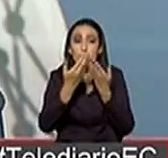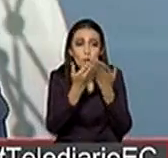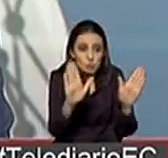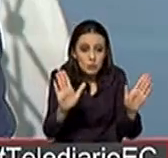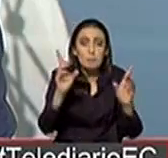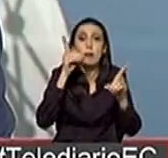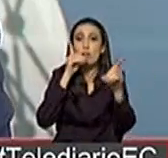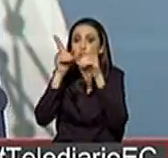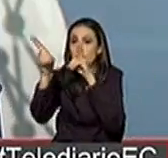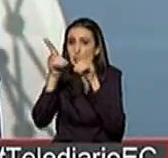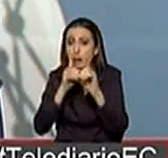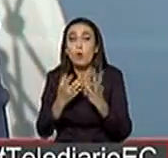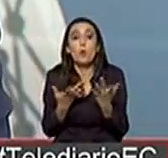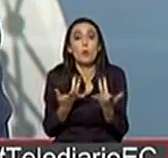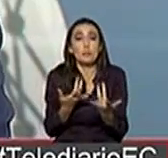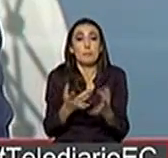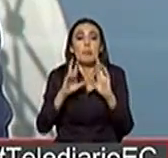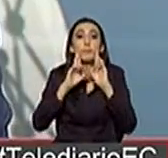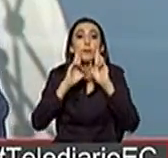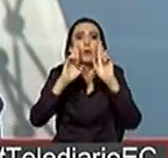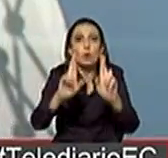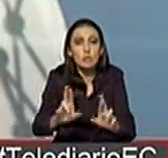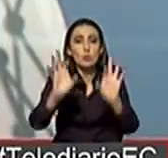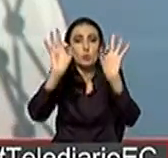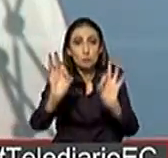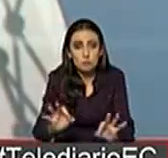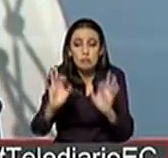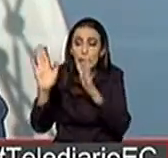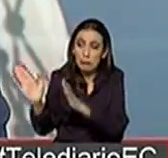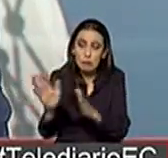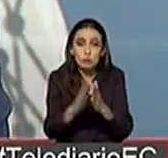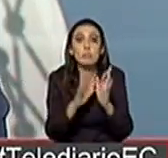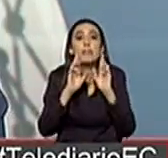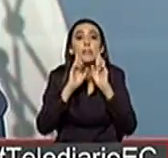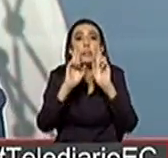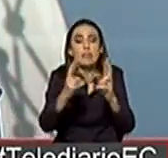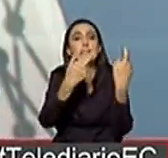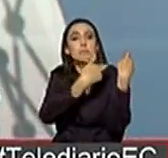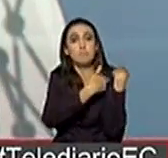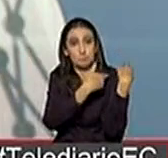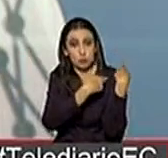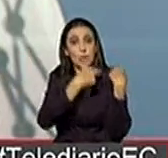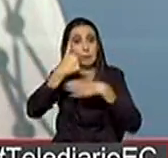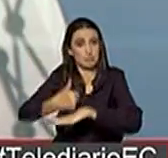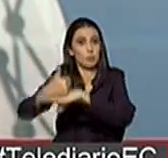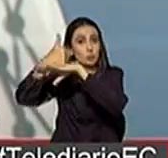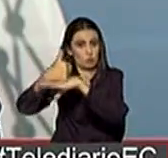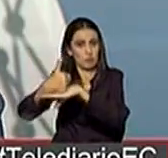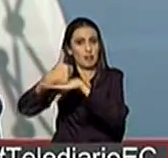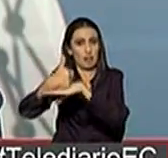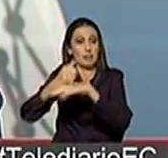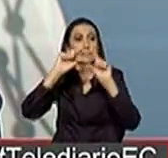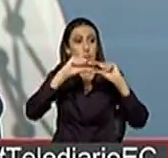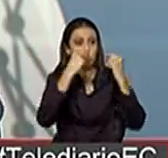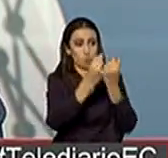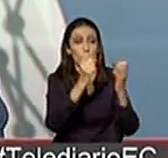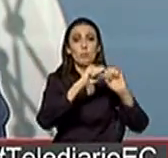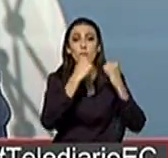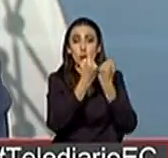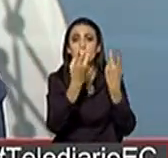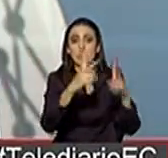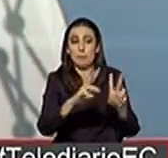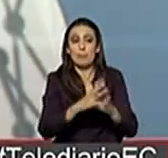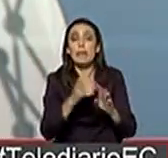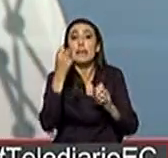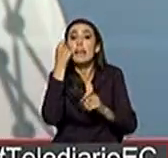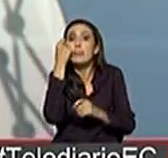posibilidad de diálogo esperemos que todos los sectores de manera rasa responsable y de manera razonable estén dispuestos